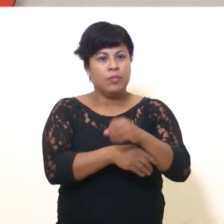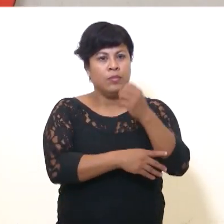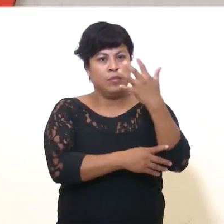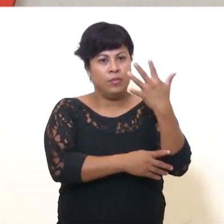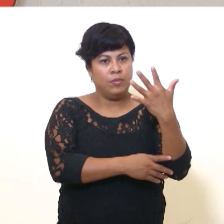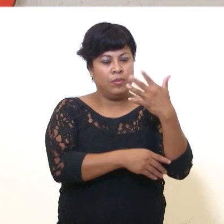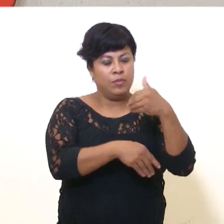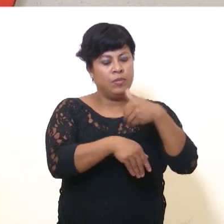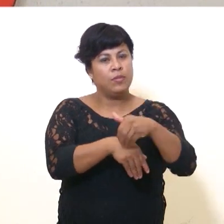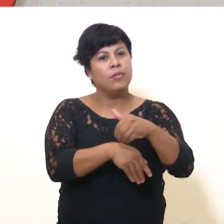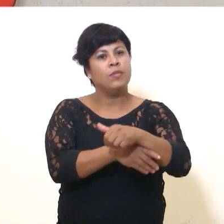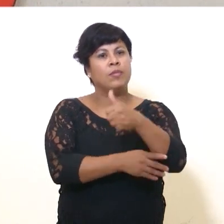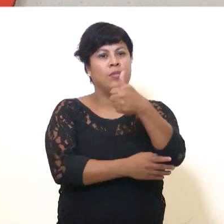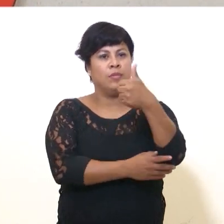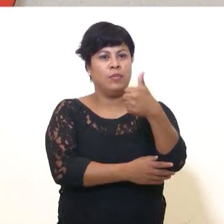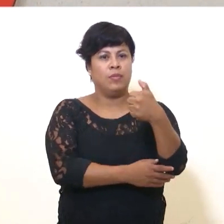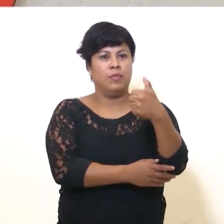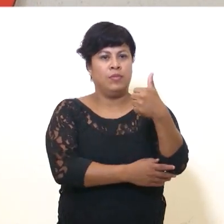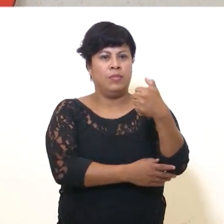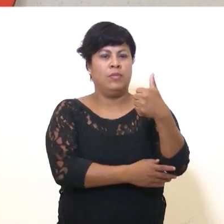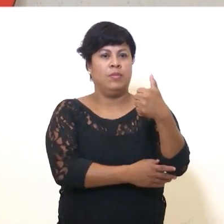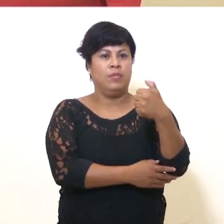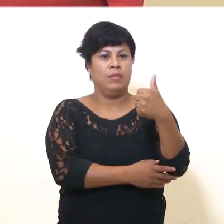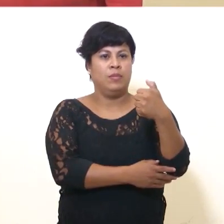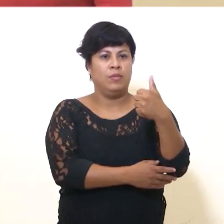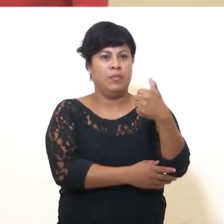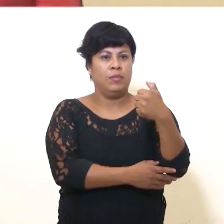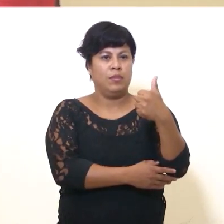5, luego sigue el número